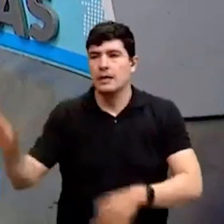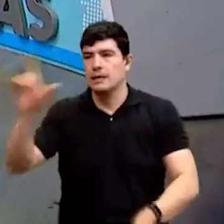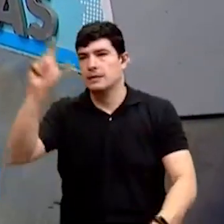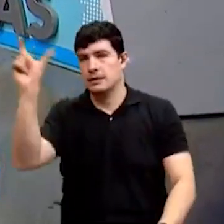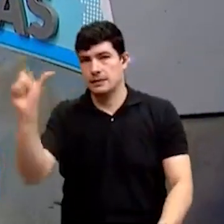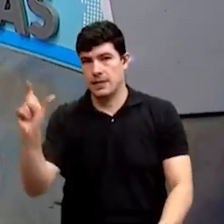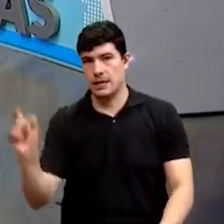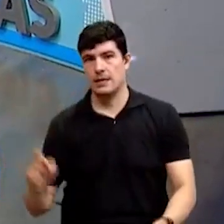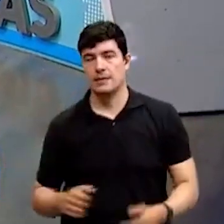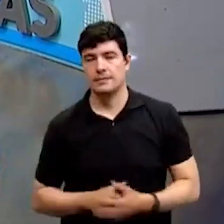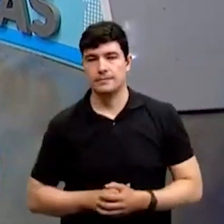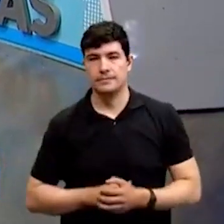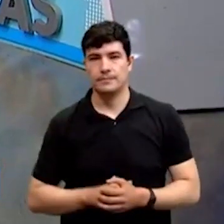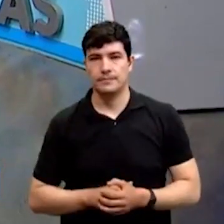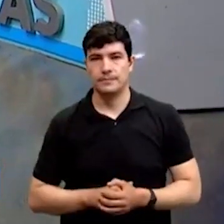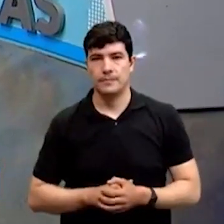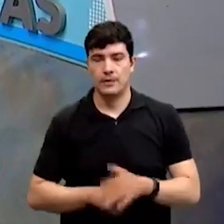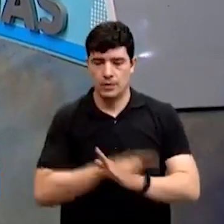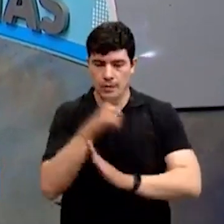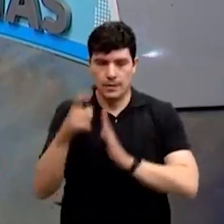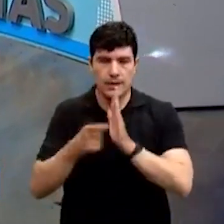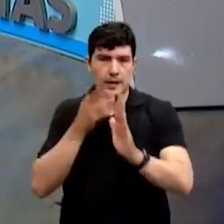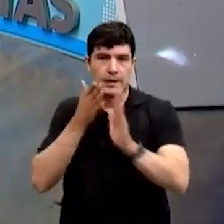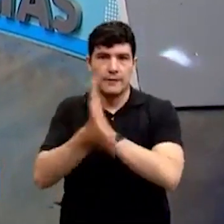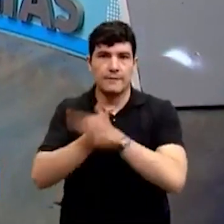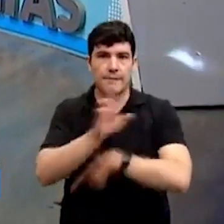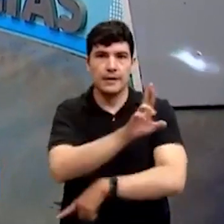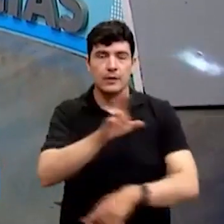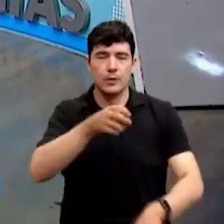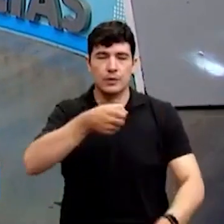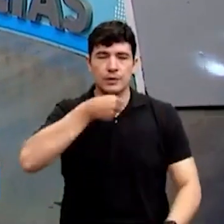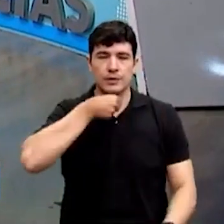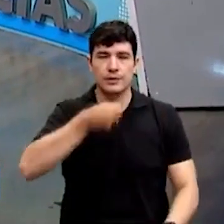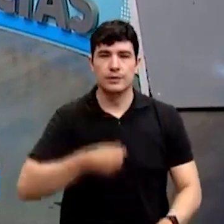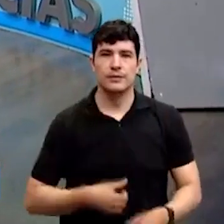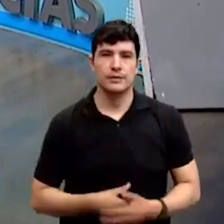Santander. Desde el sur de Bolívar, José Elías Martínez para Oriente Noticias. Estamos informando.